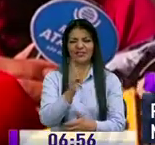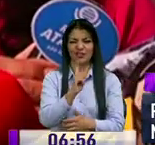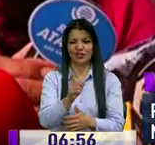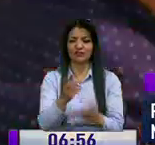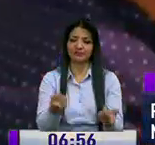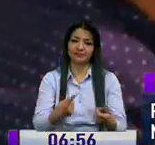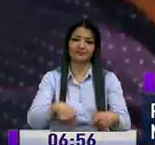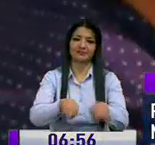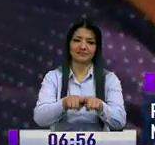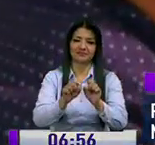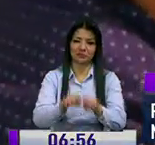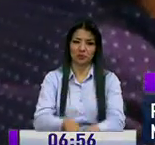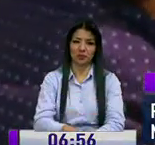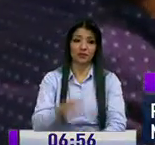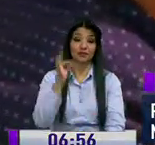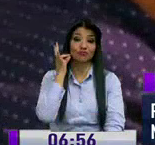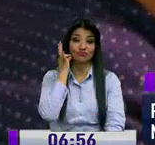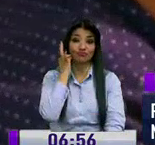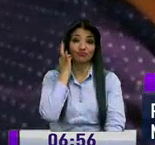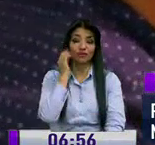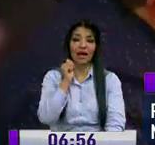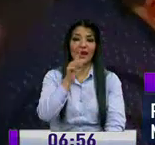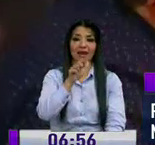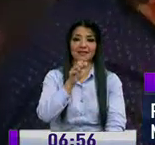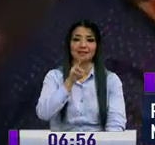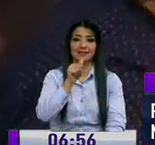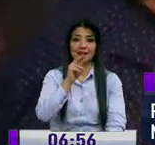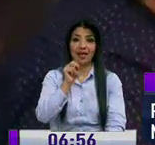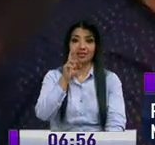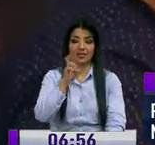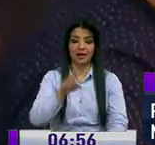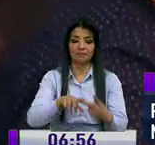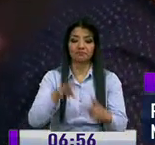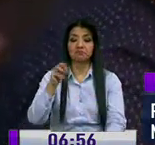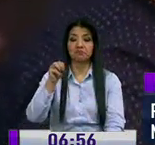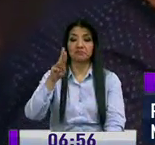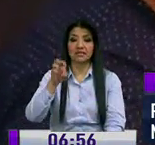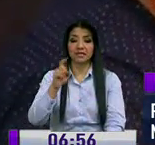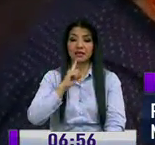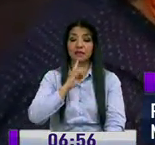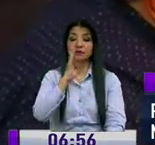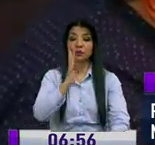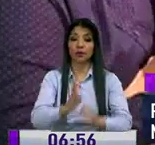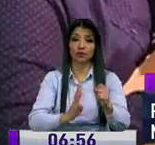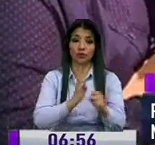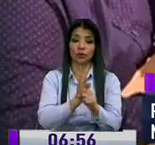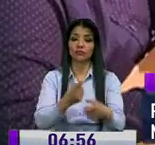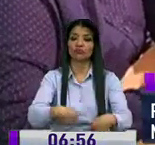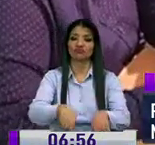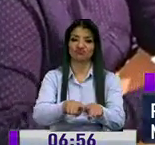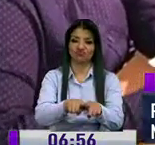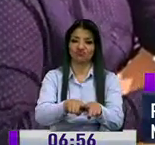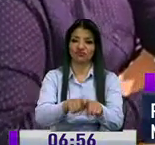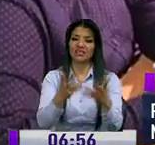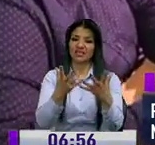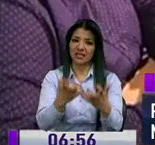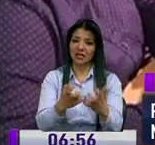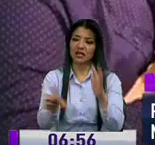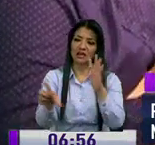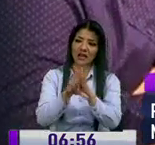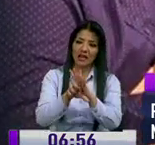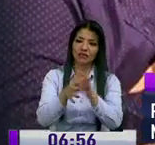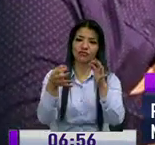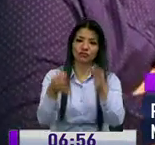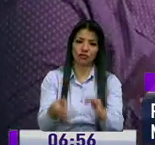de hecho. Alexandra Chávez y Michelle Avilés aseguran que llevan 4 años viviendo juntas y buscaban una vía legal para